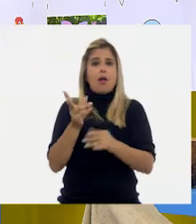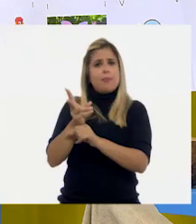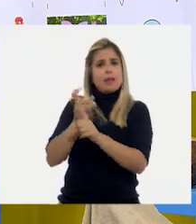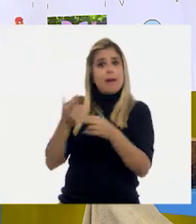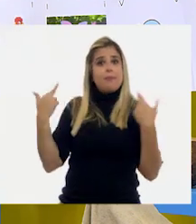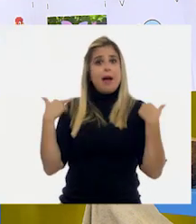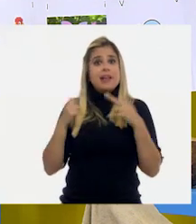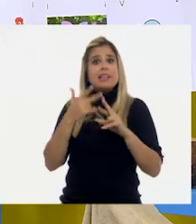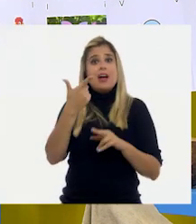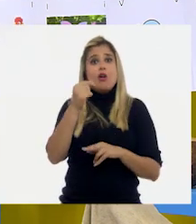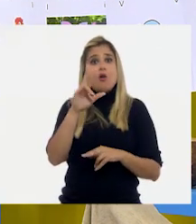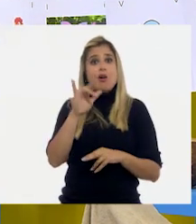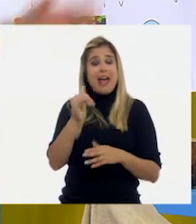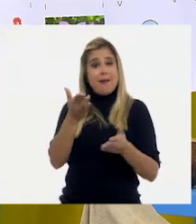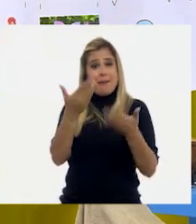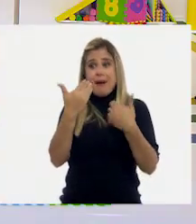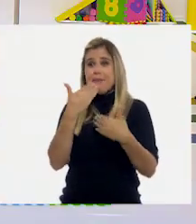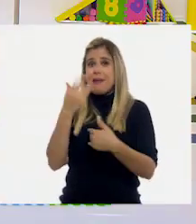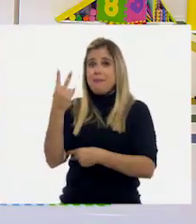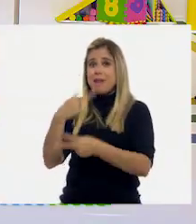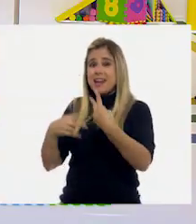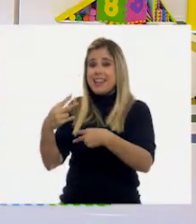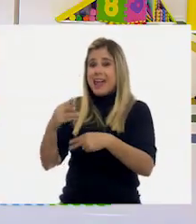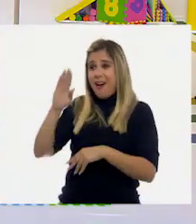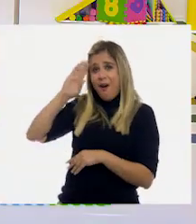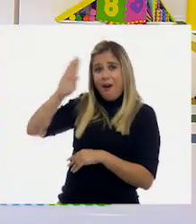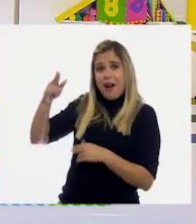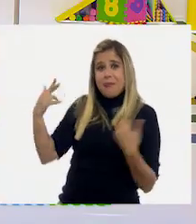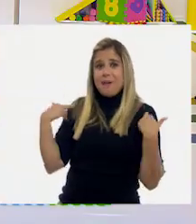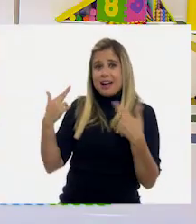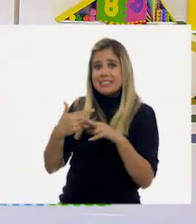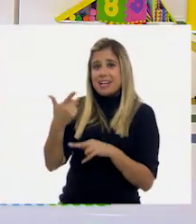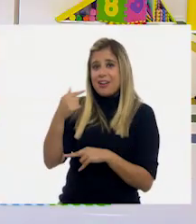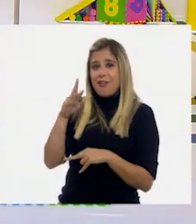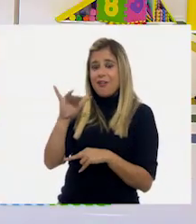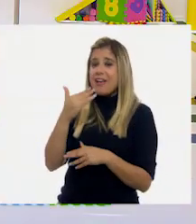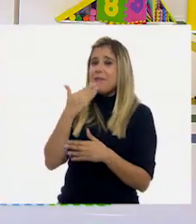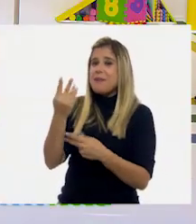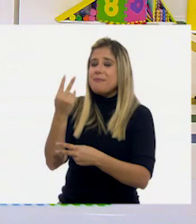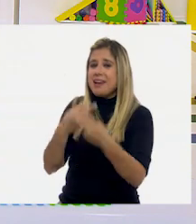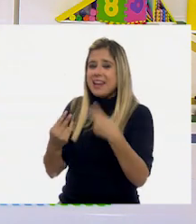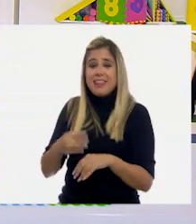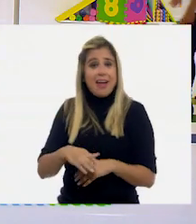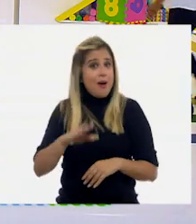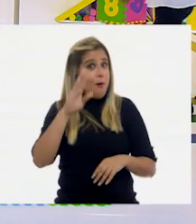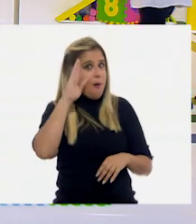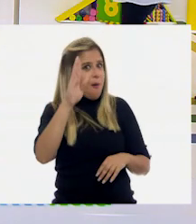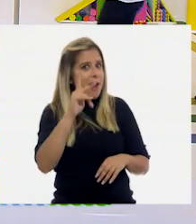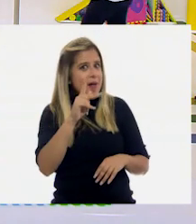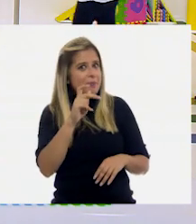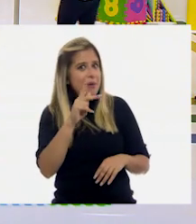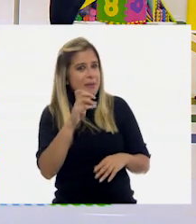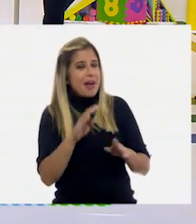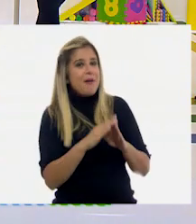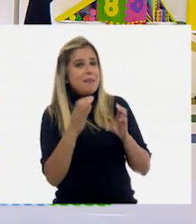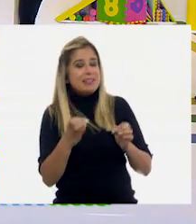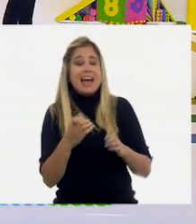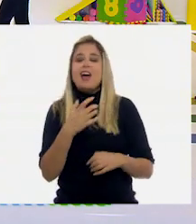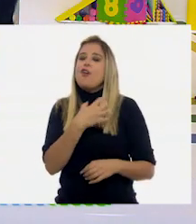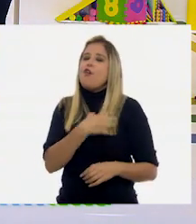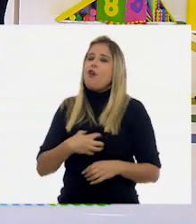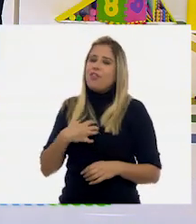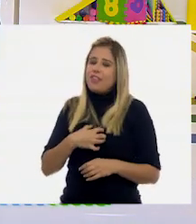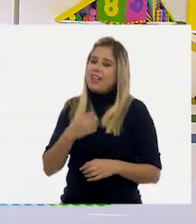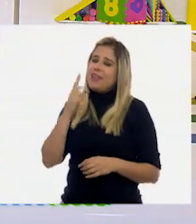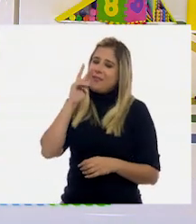maestra Gloria. Vamos a darle la bienvenida. Hola, maestra Gloria. Bienvenida. Pase Hola, adelante. Pepe. ¿Cómo estás? Yo muy contento de tenerla. La saludo con